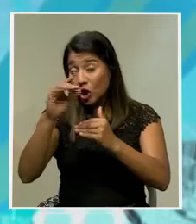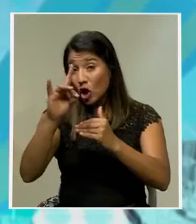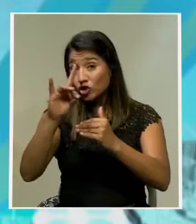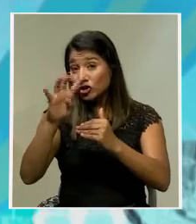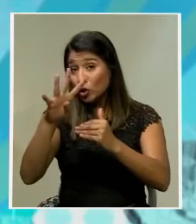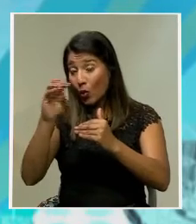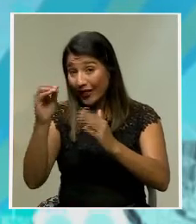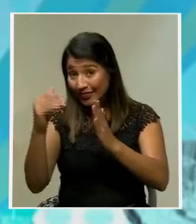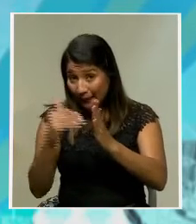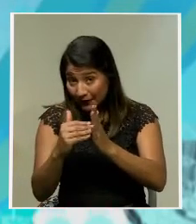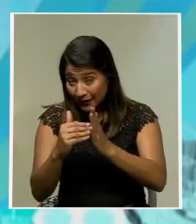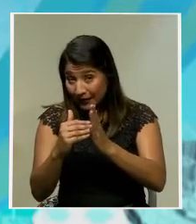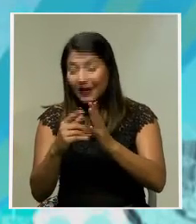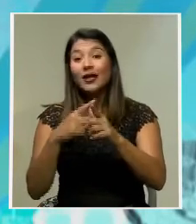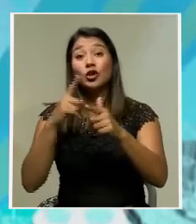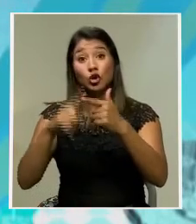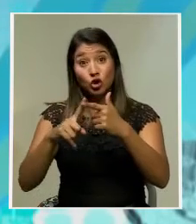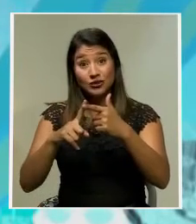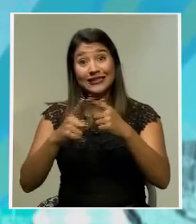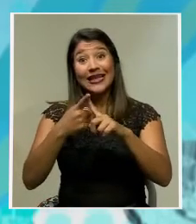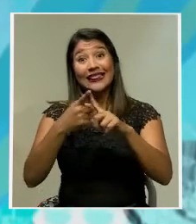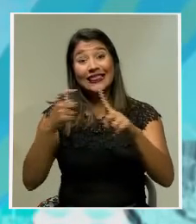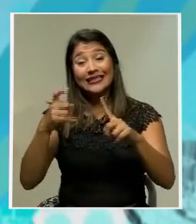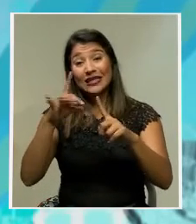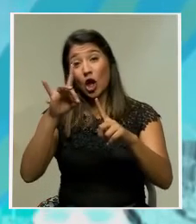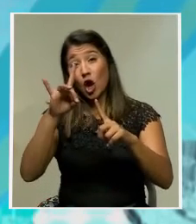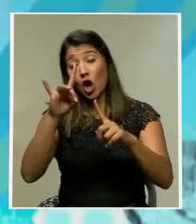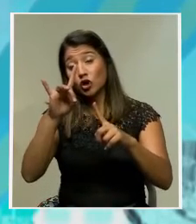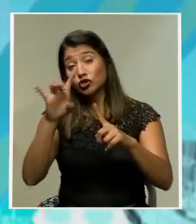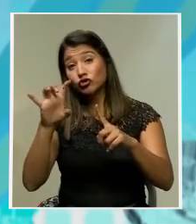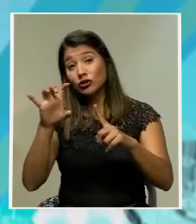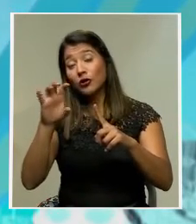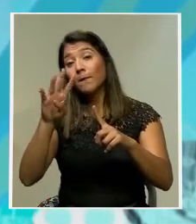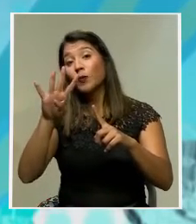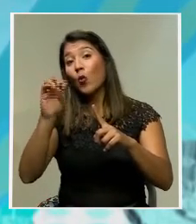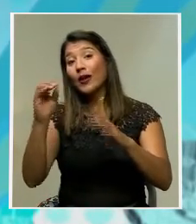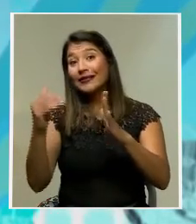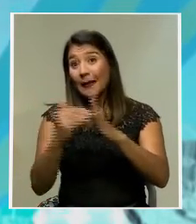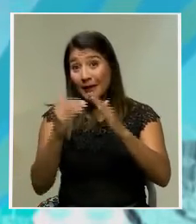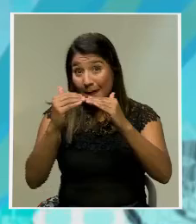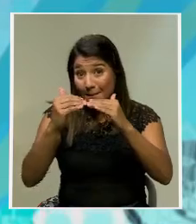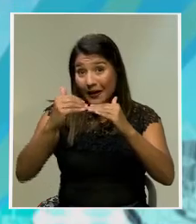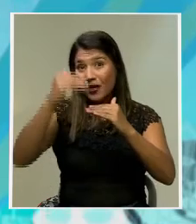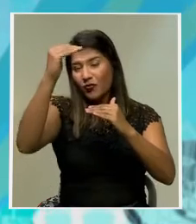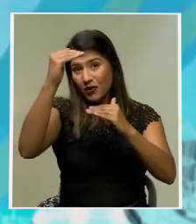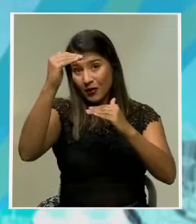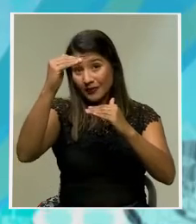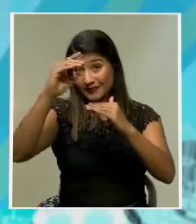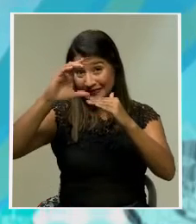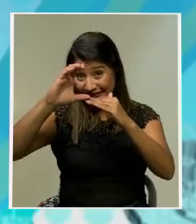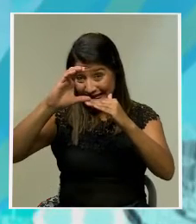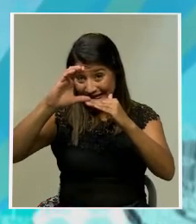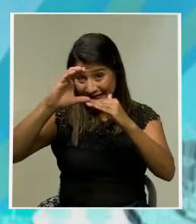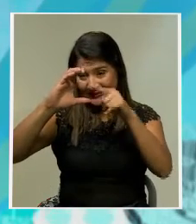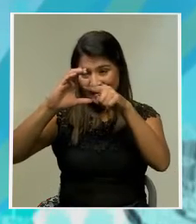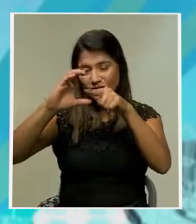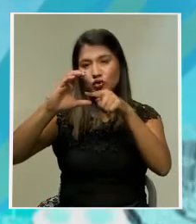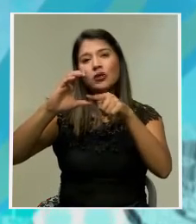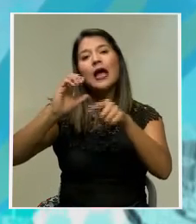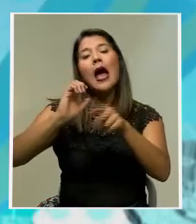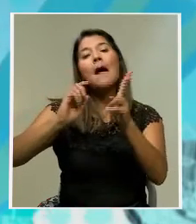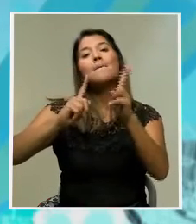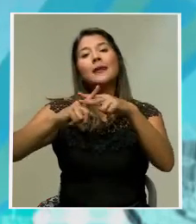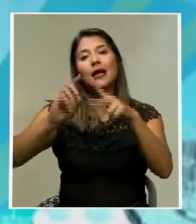permanentes. Entonces ahí básicamente es ir viendo los cambios de quienes entran y quienes salen a cada uno de los diferentes regímenes de pensiones.